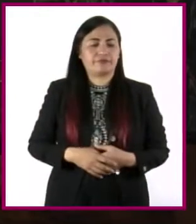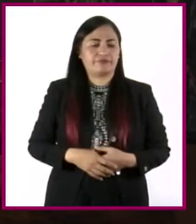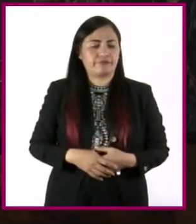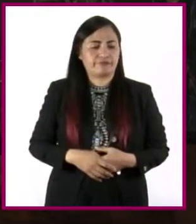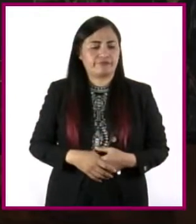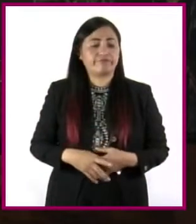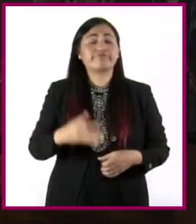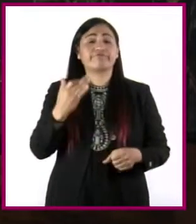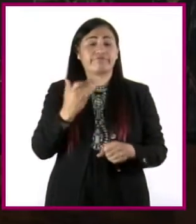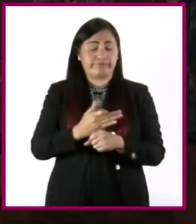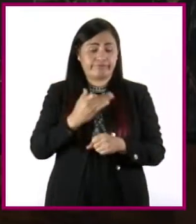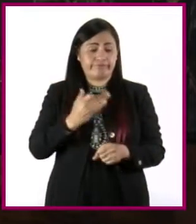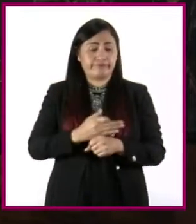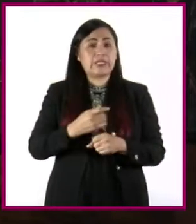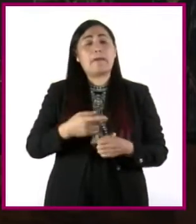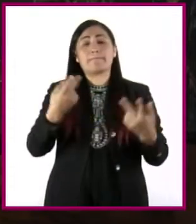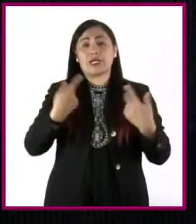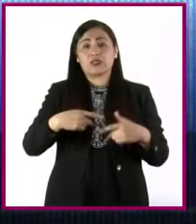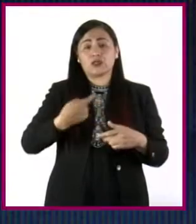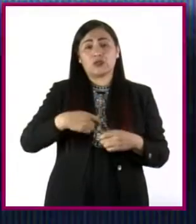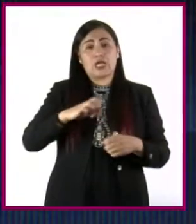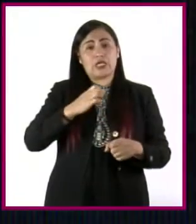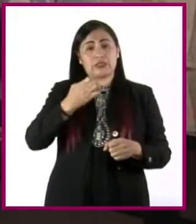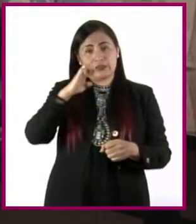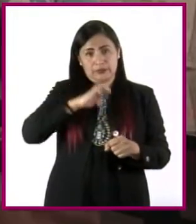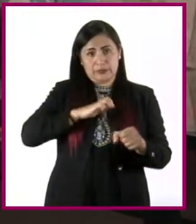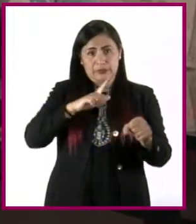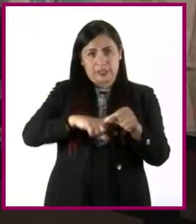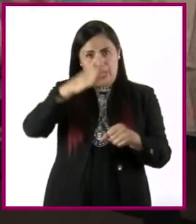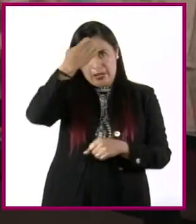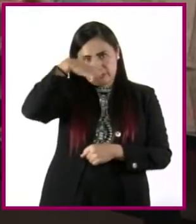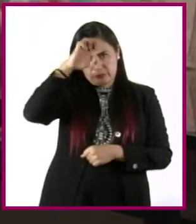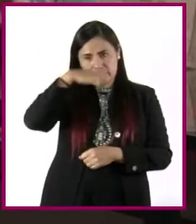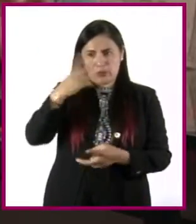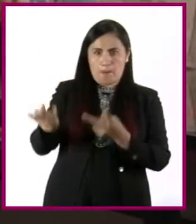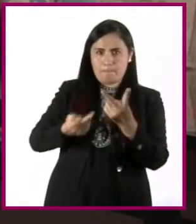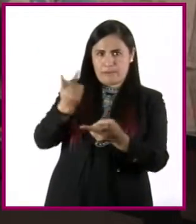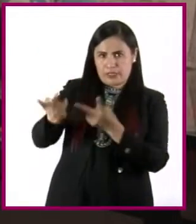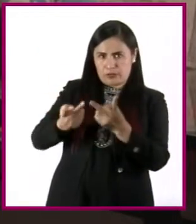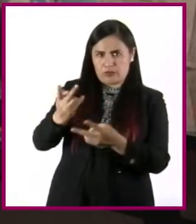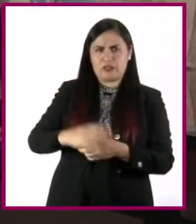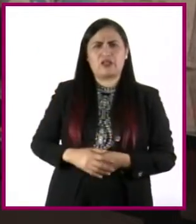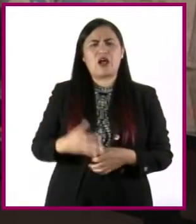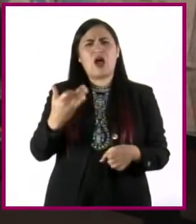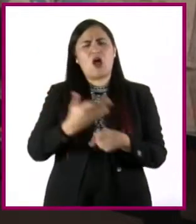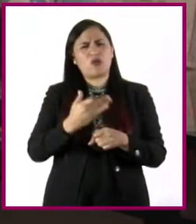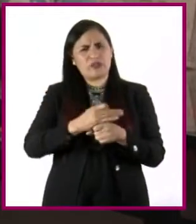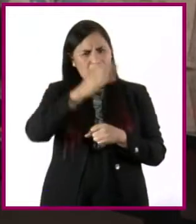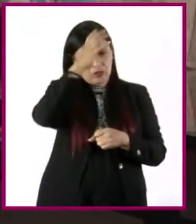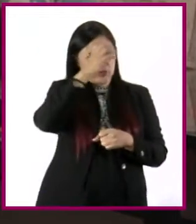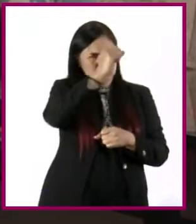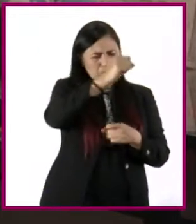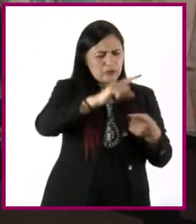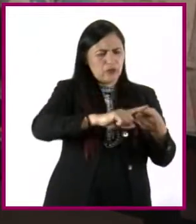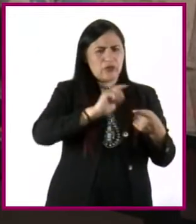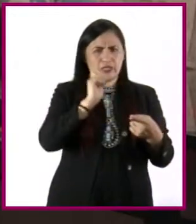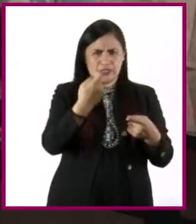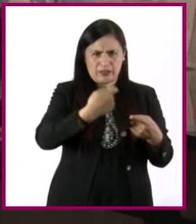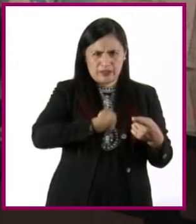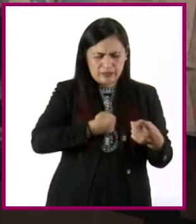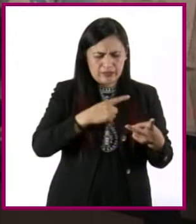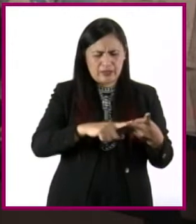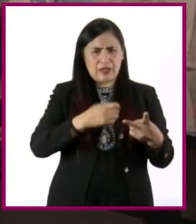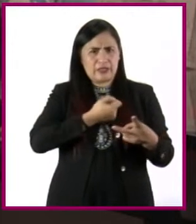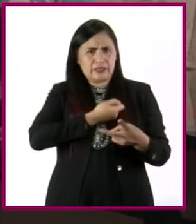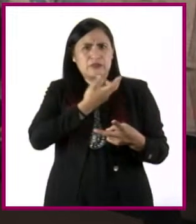Es momento de consultar a un especialista. ¿Por qué existe confusión entre los conceptos de identidad,